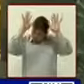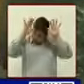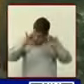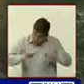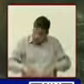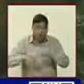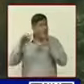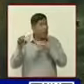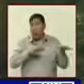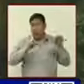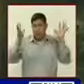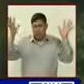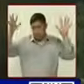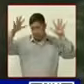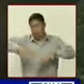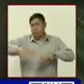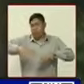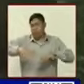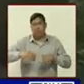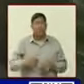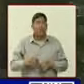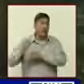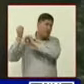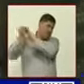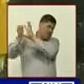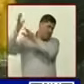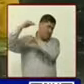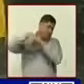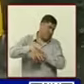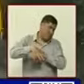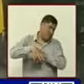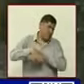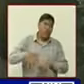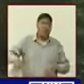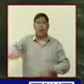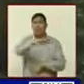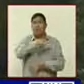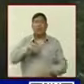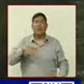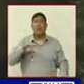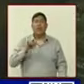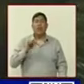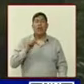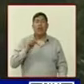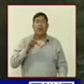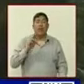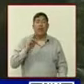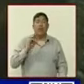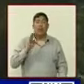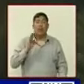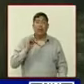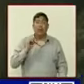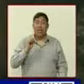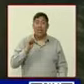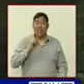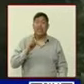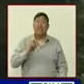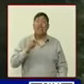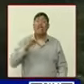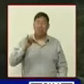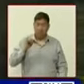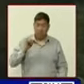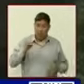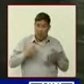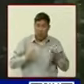lluvias estaría generando derrumbes en la vía. Estas imágenes corresponden al sector de Yerbasani en la ruta